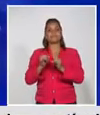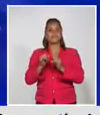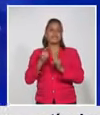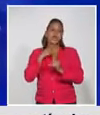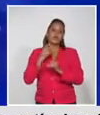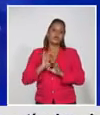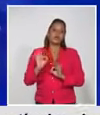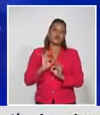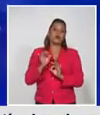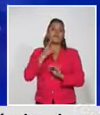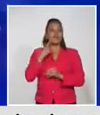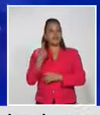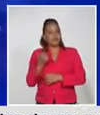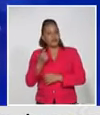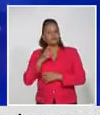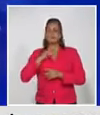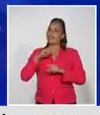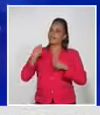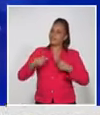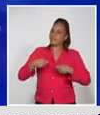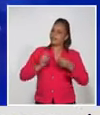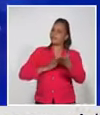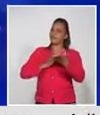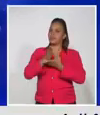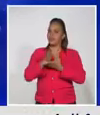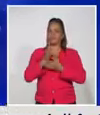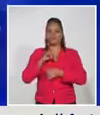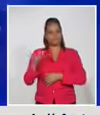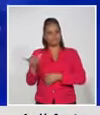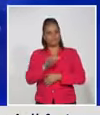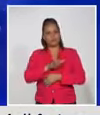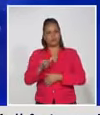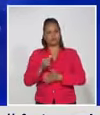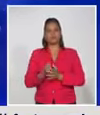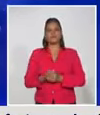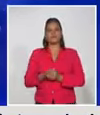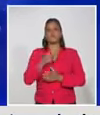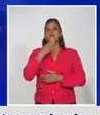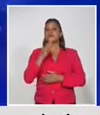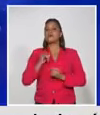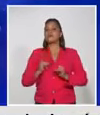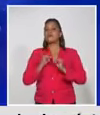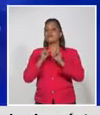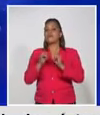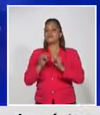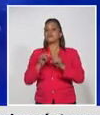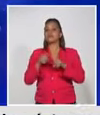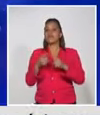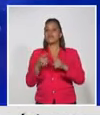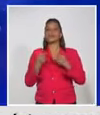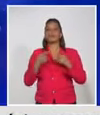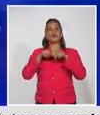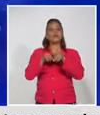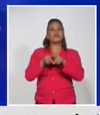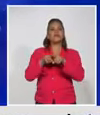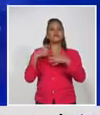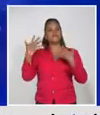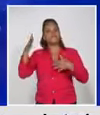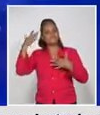nos falta y tenemos que seguir con esta situación. Y también es buena noticia y nos unimos a la felicitación del pueblo